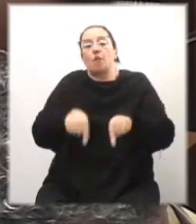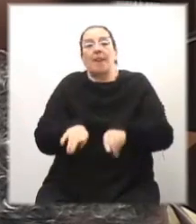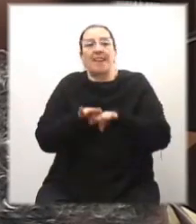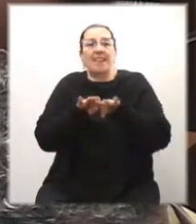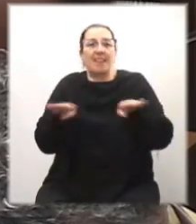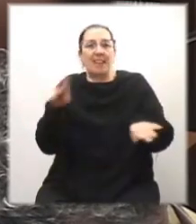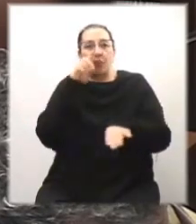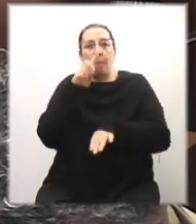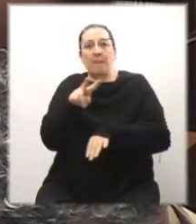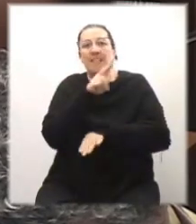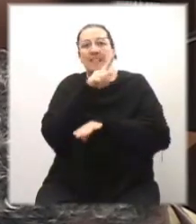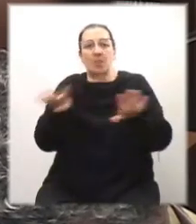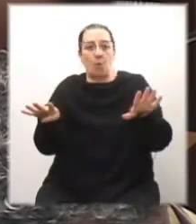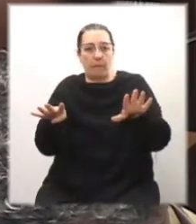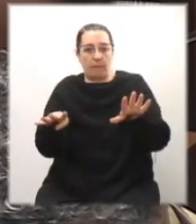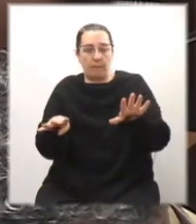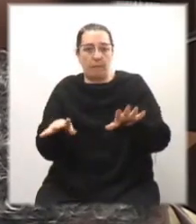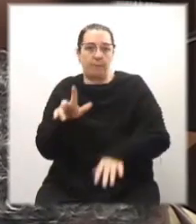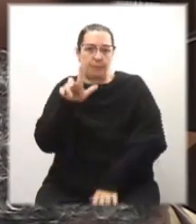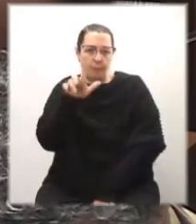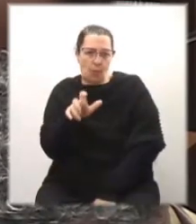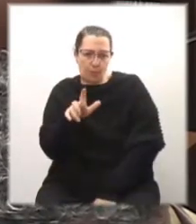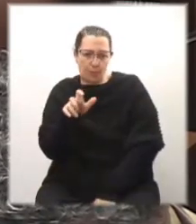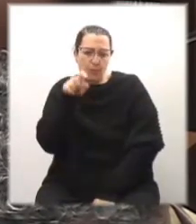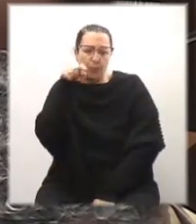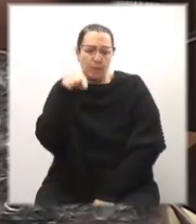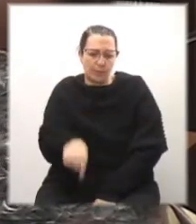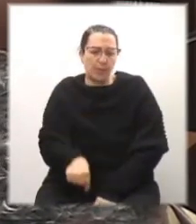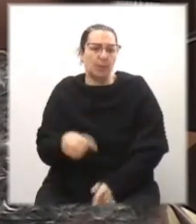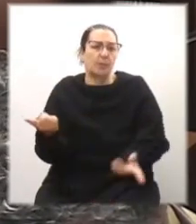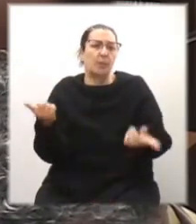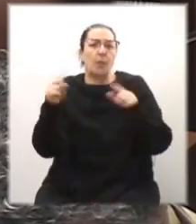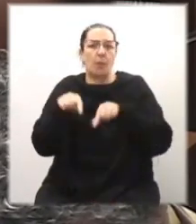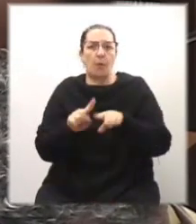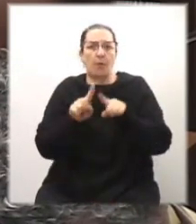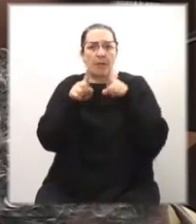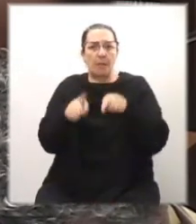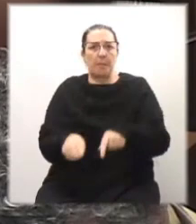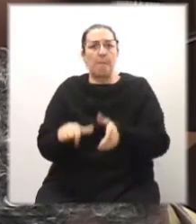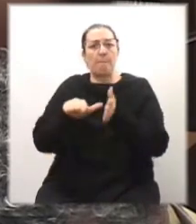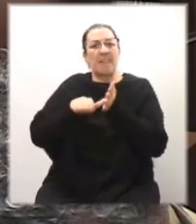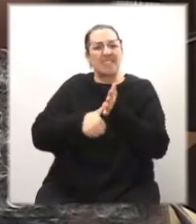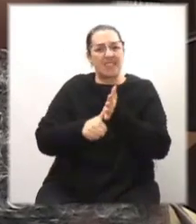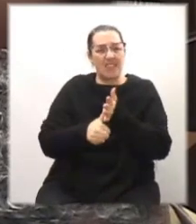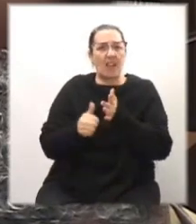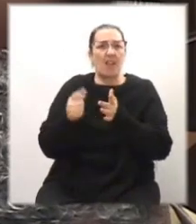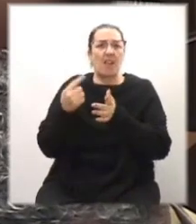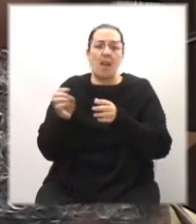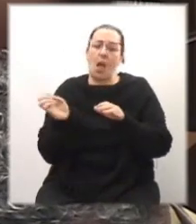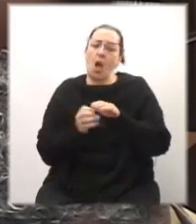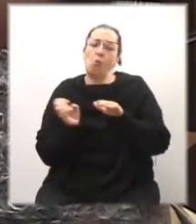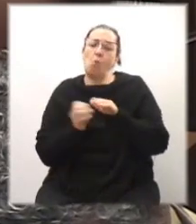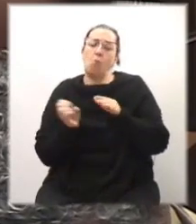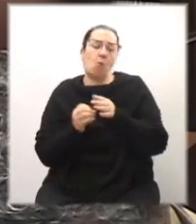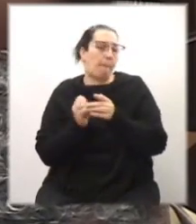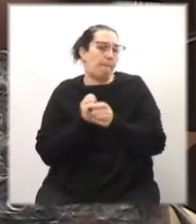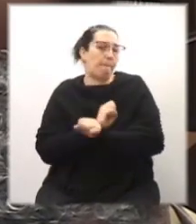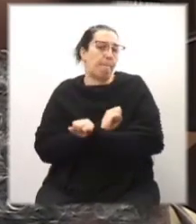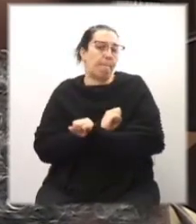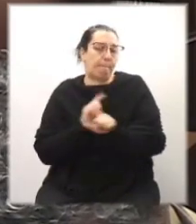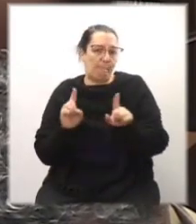del 2019. Obviamente, esto repercute también en las pasividades que acumulan fuertes